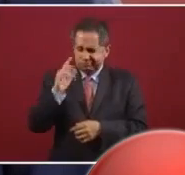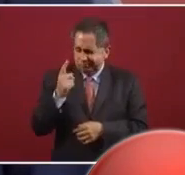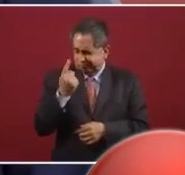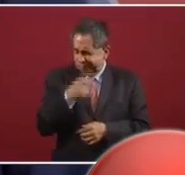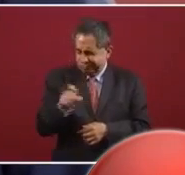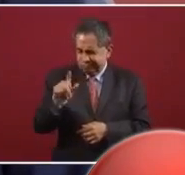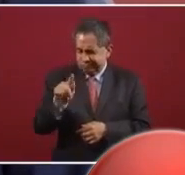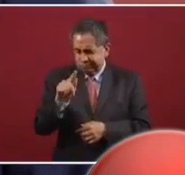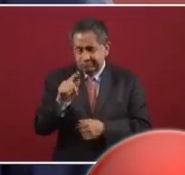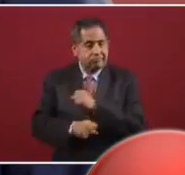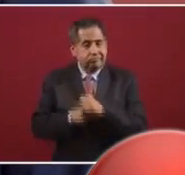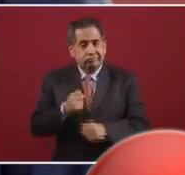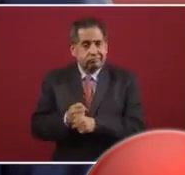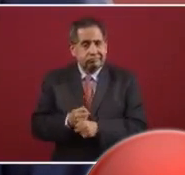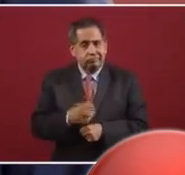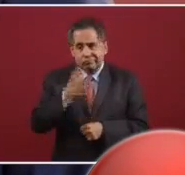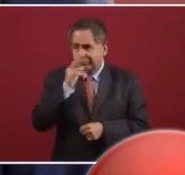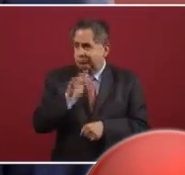170 años,